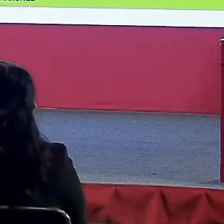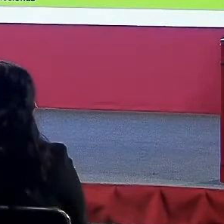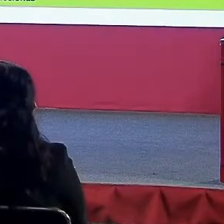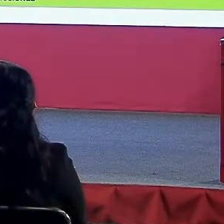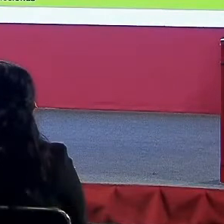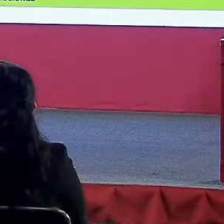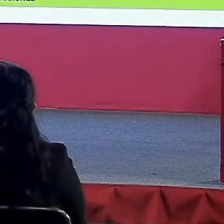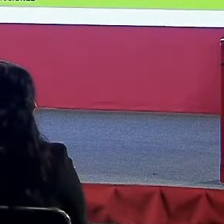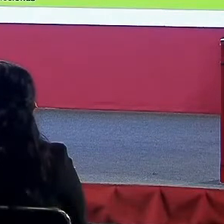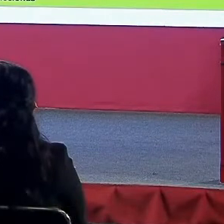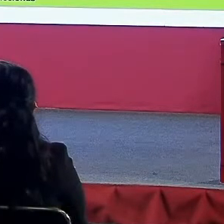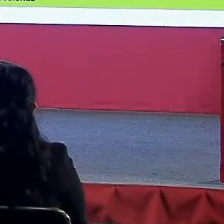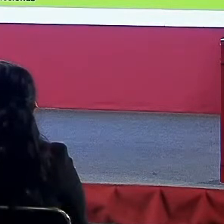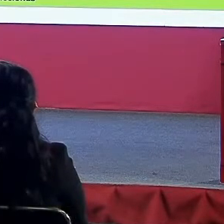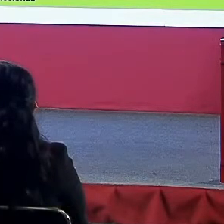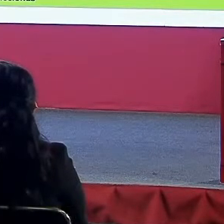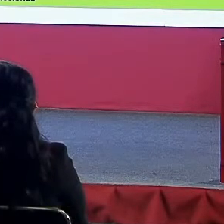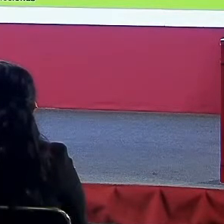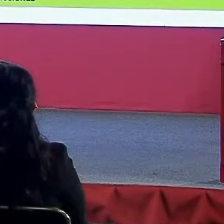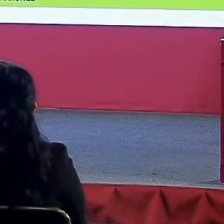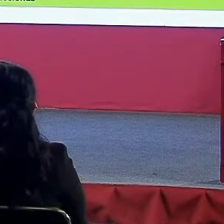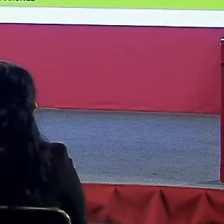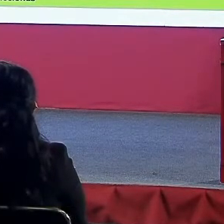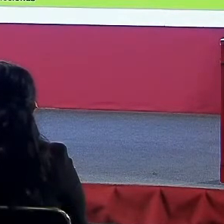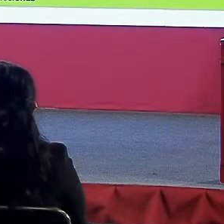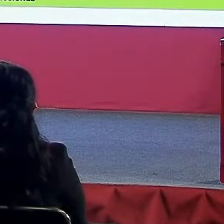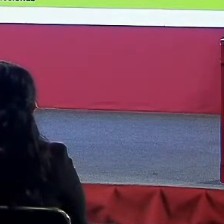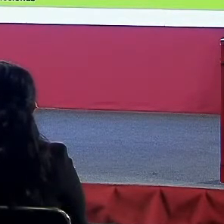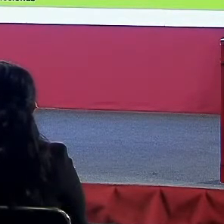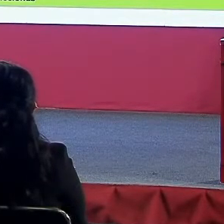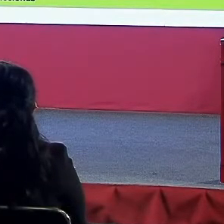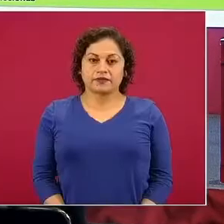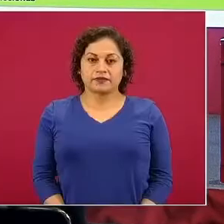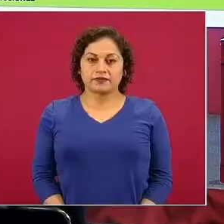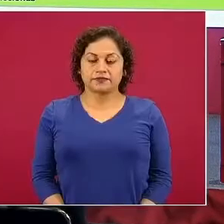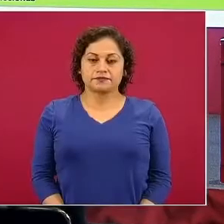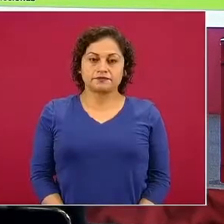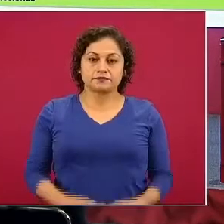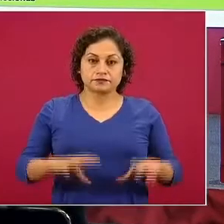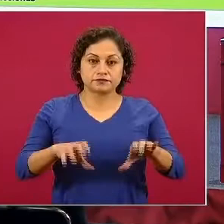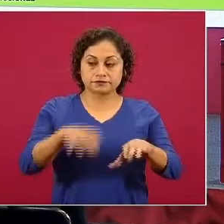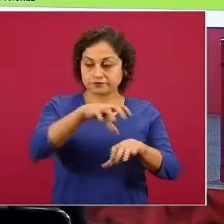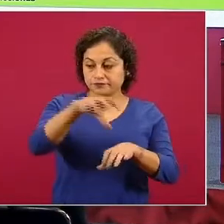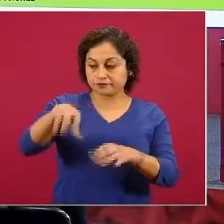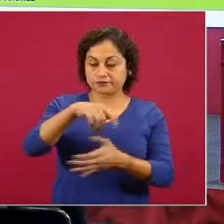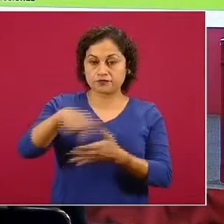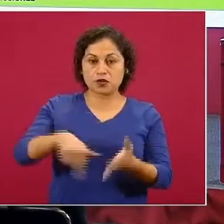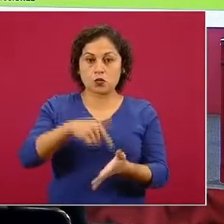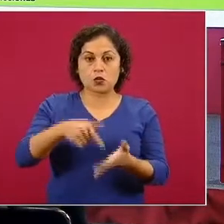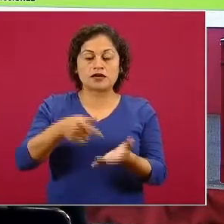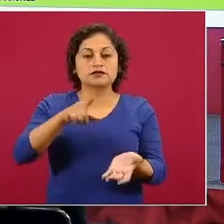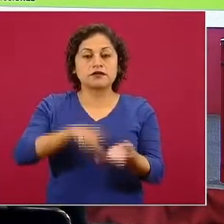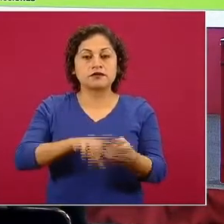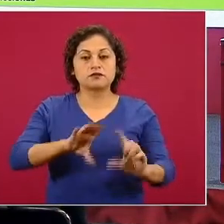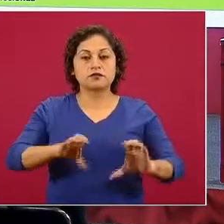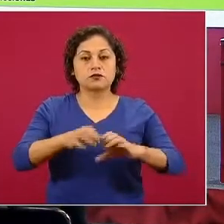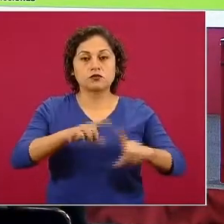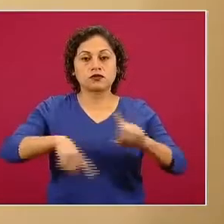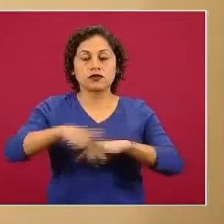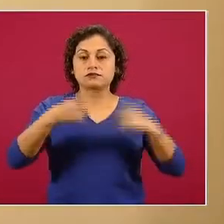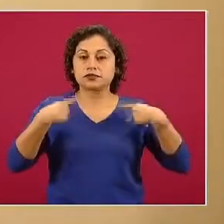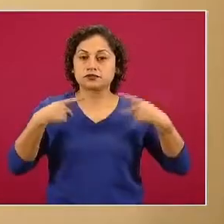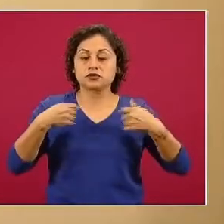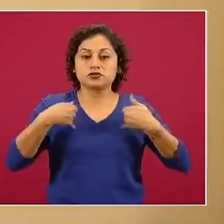de seguros para los jóvenes, donde se abarcan temas que la comunidad requiere, que los mismos jóvenes de la comunidad requieren, pero también